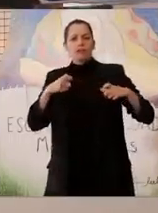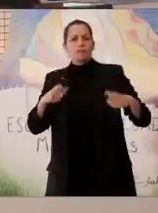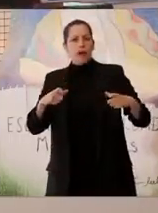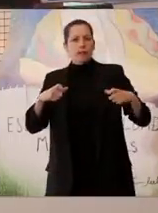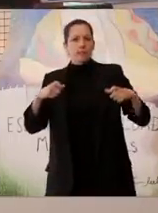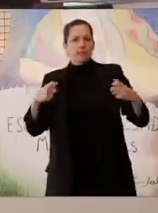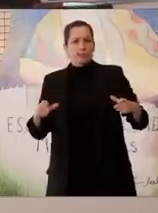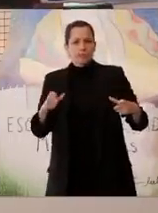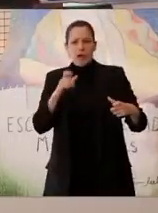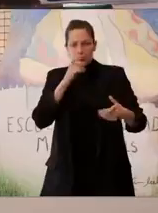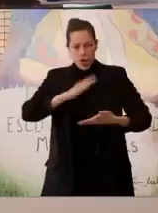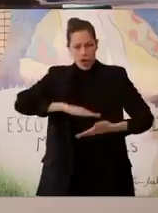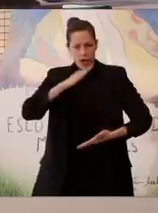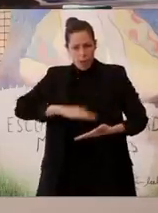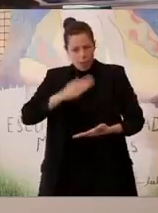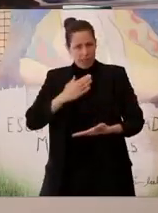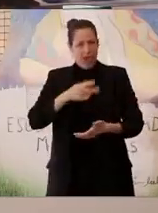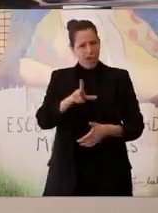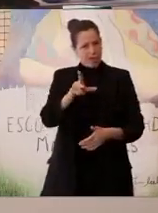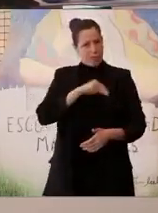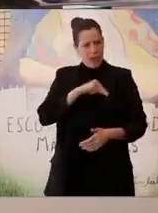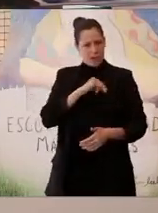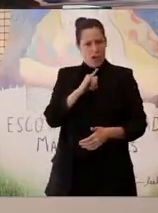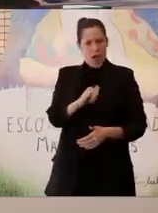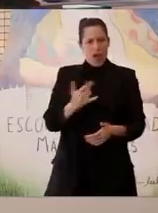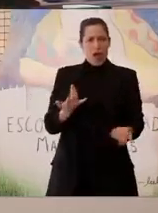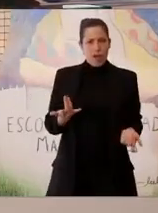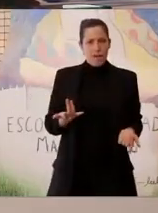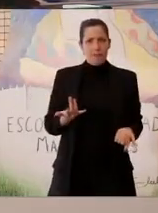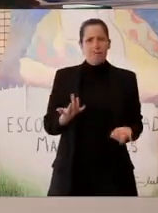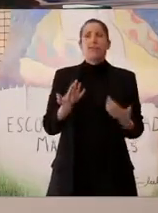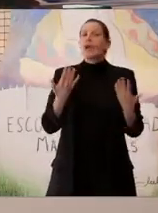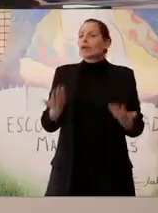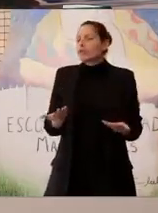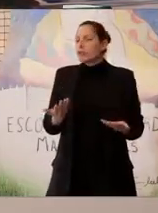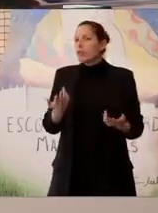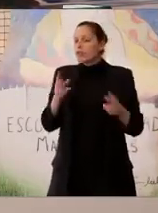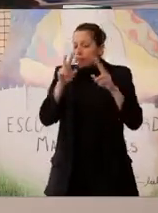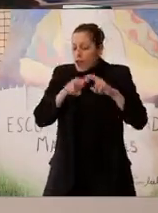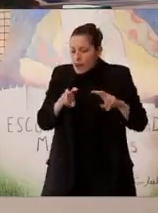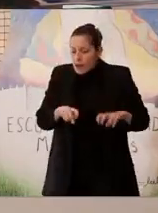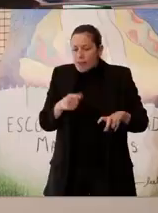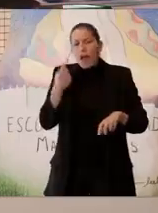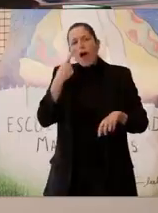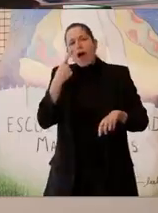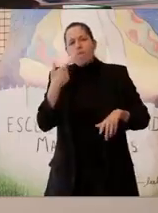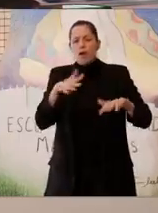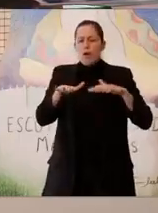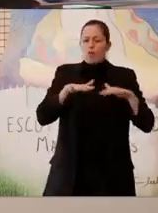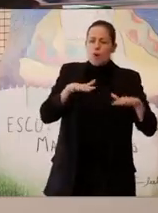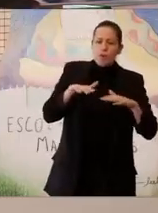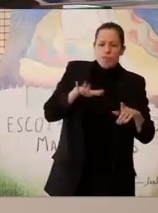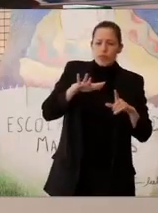componemos la carrera fiscal. Por lo tanto, cuáles son los movimientos que se han producido para que en los últimos, del 15